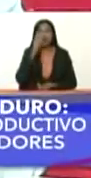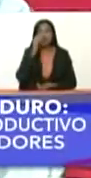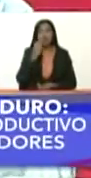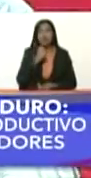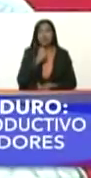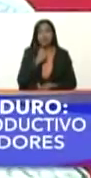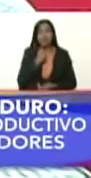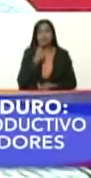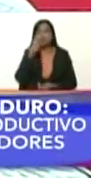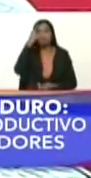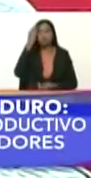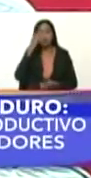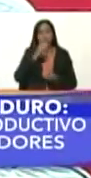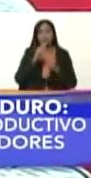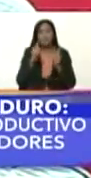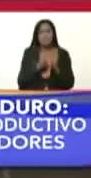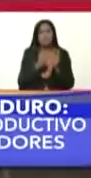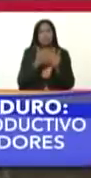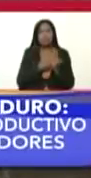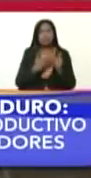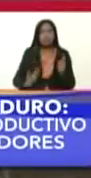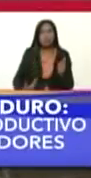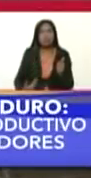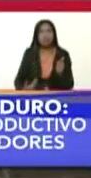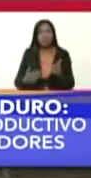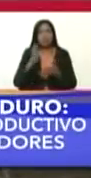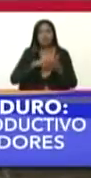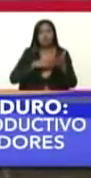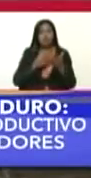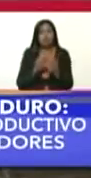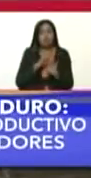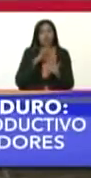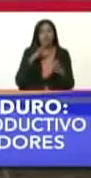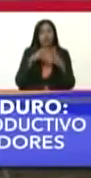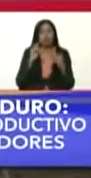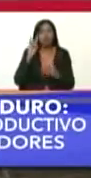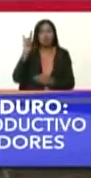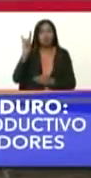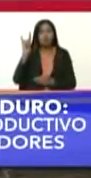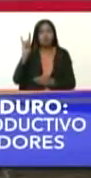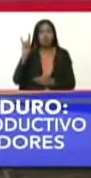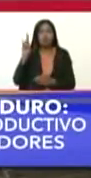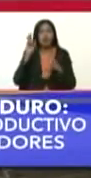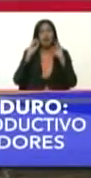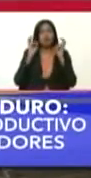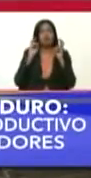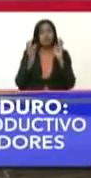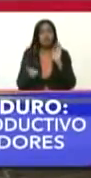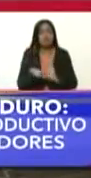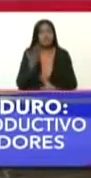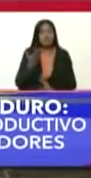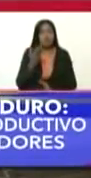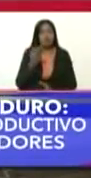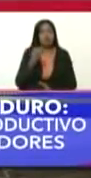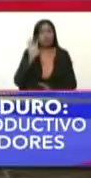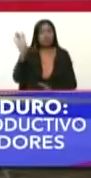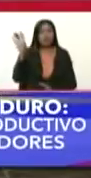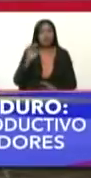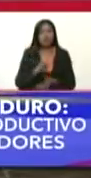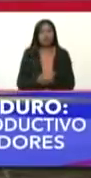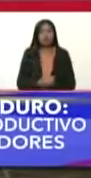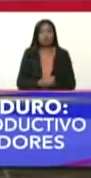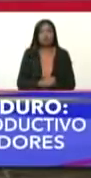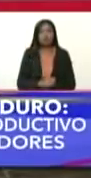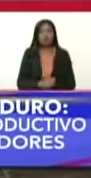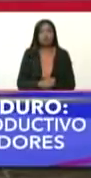ustedes en el Consejo de Vicepresidentes, que tiene una agenda bien nutrida de paso, todos los lunes, tomen este tema. Este tema es prioridad para el país, alta